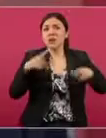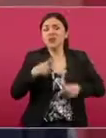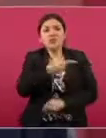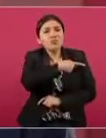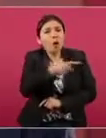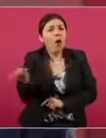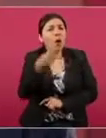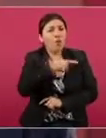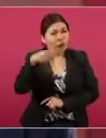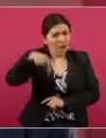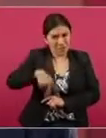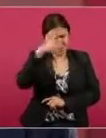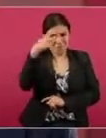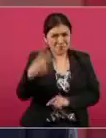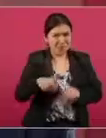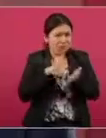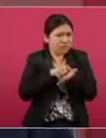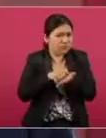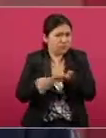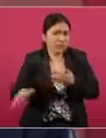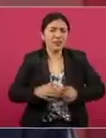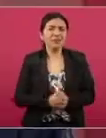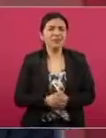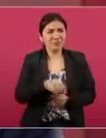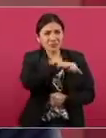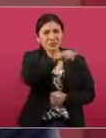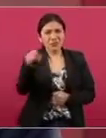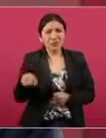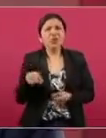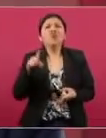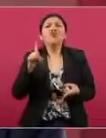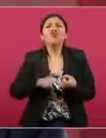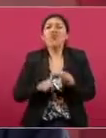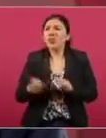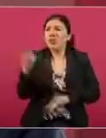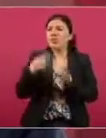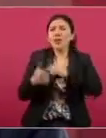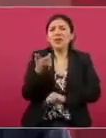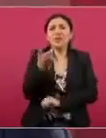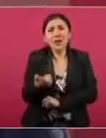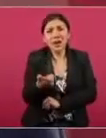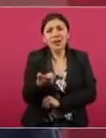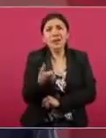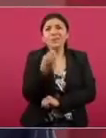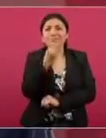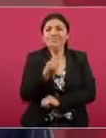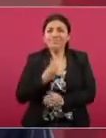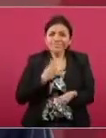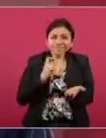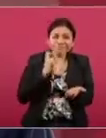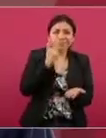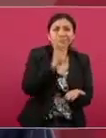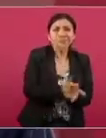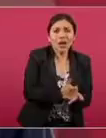mexicanos, ¿de dónde va a sacar dinero para pagar